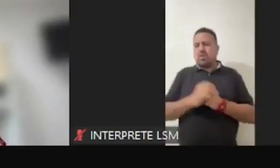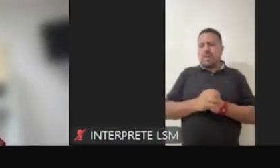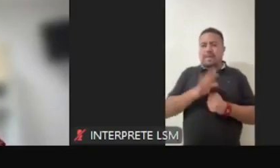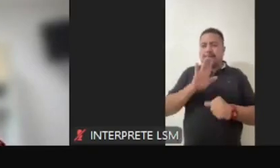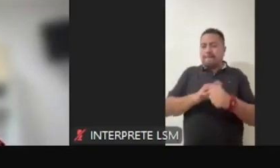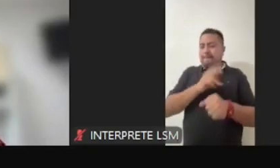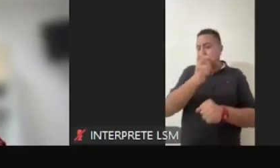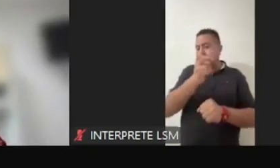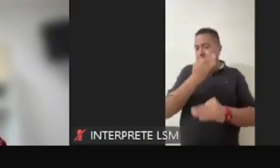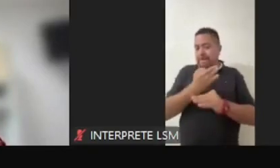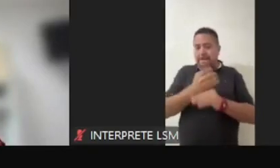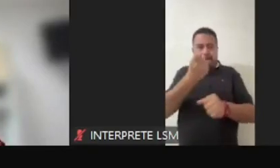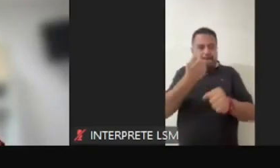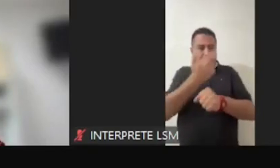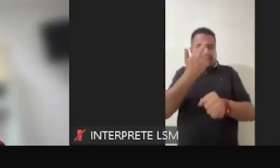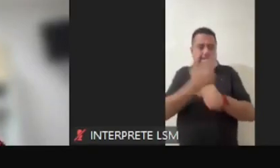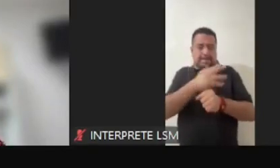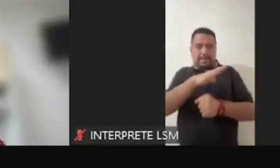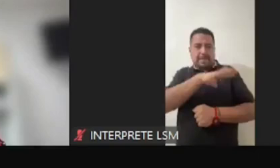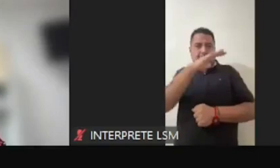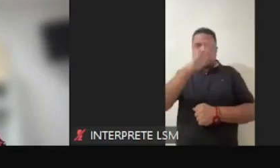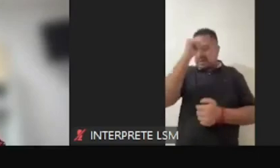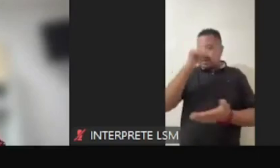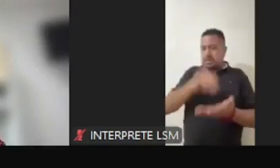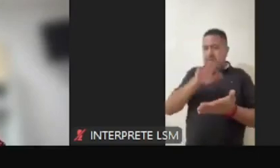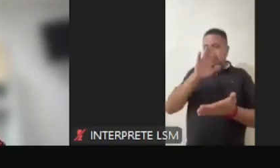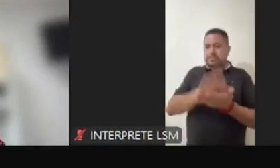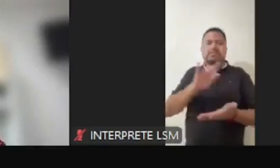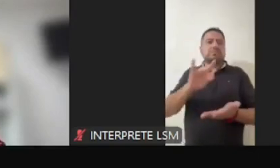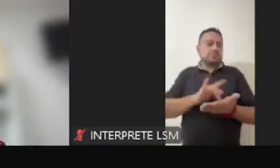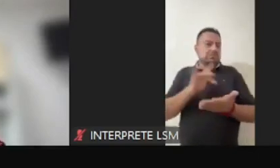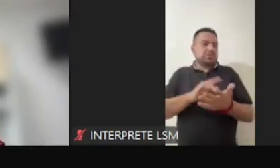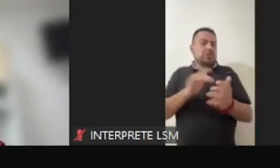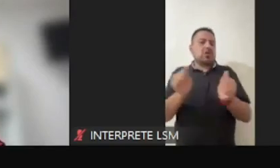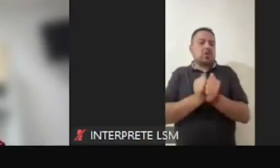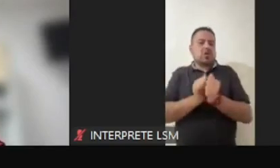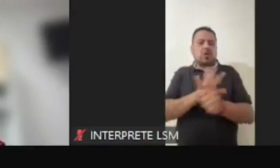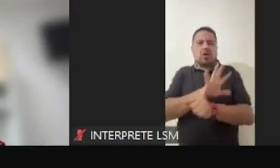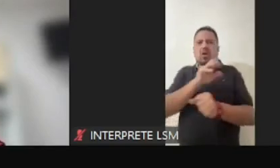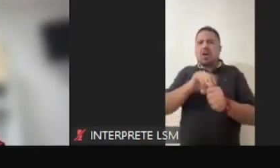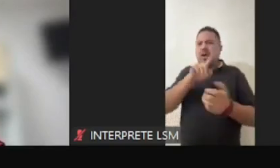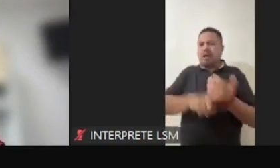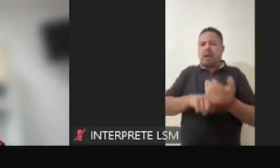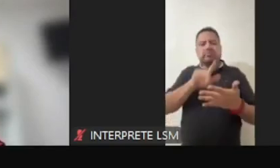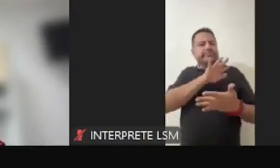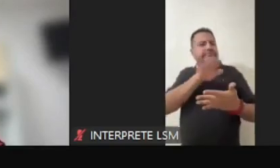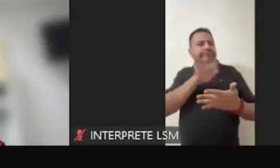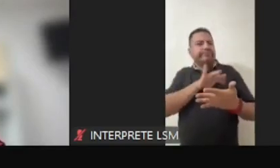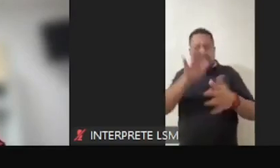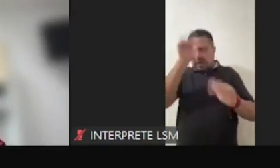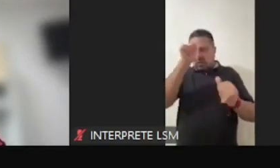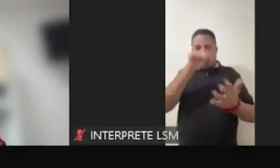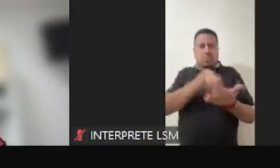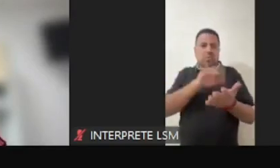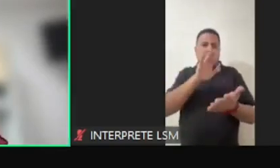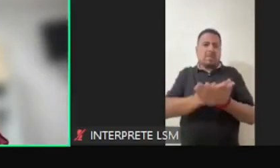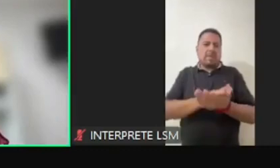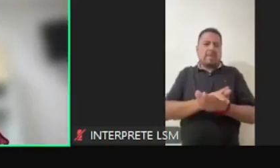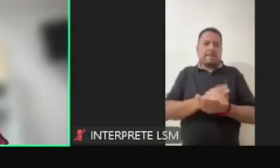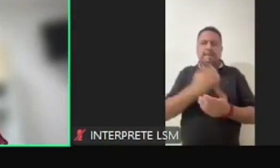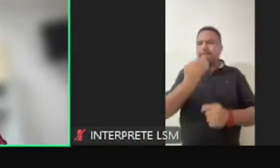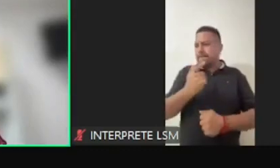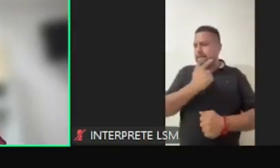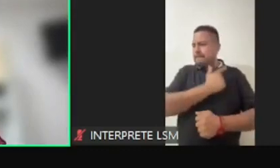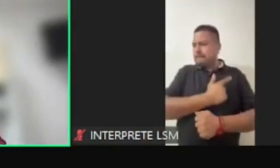lo tanto le solicito secretaria general de acuerdos nos apoye con las cuentas y puntos de acuerdo de los mismos con gusto